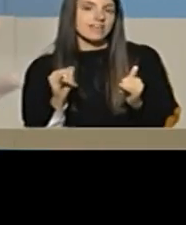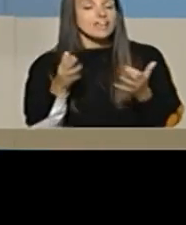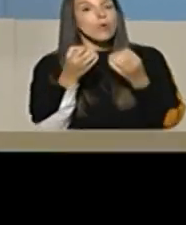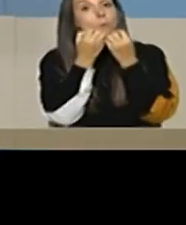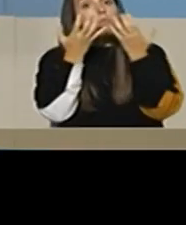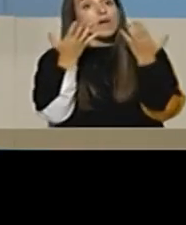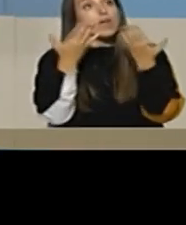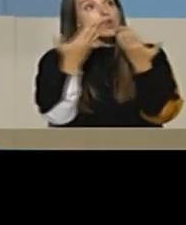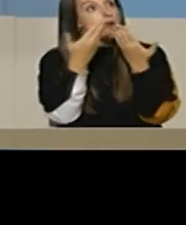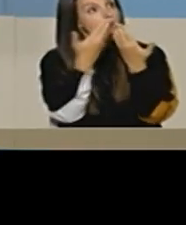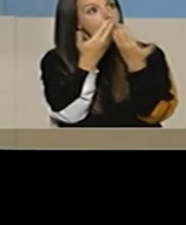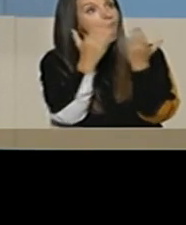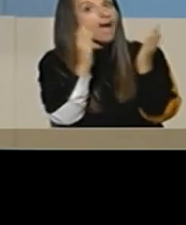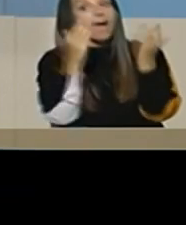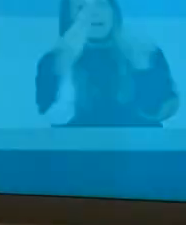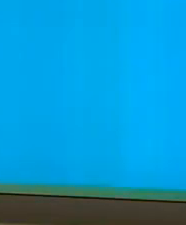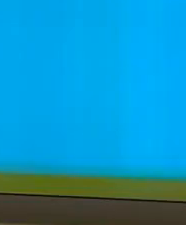bueno que se abriera.